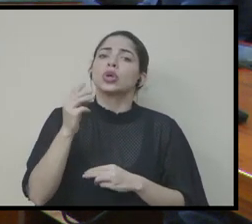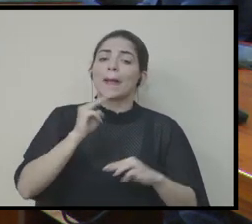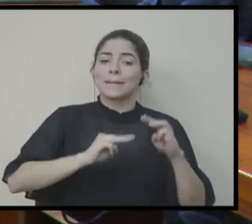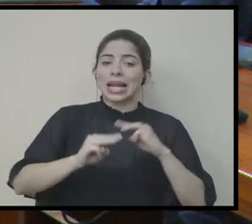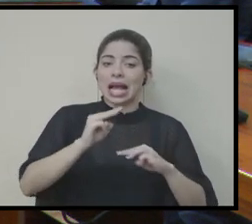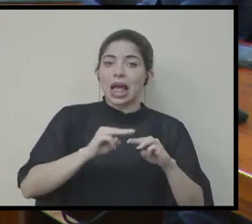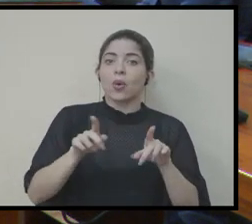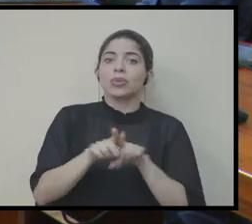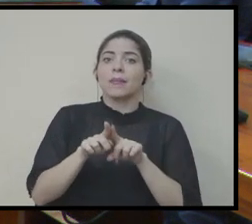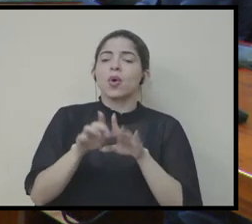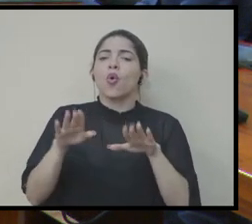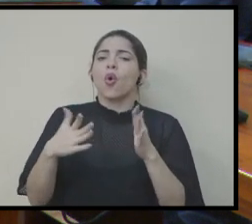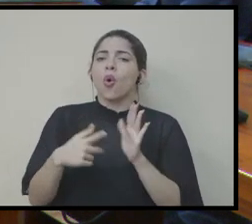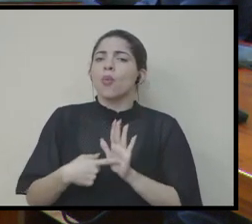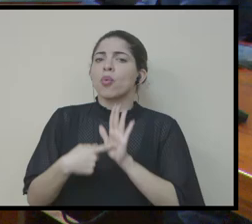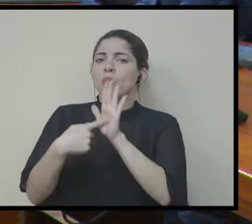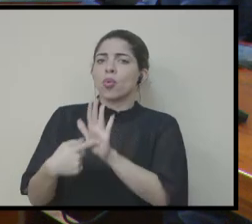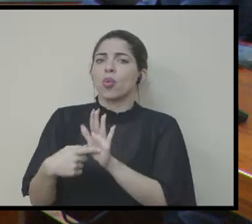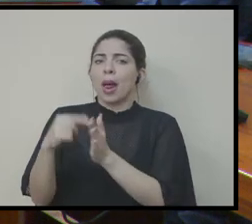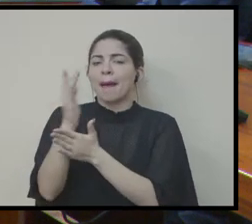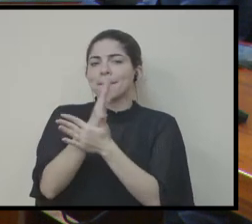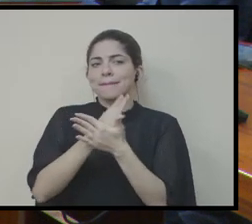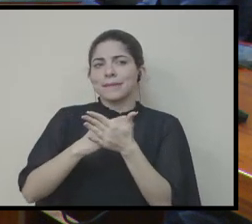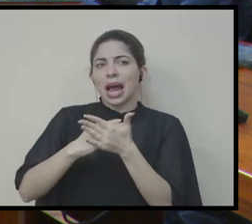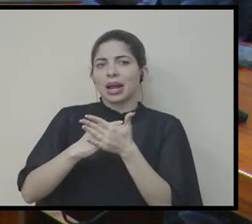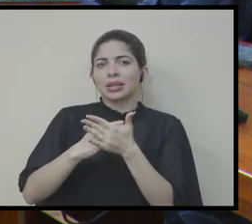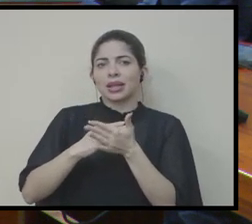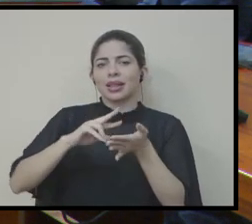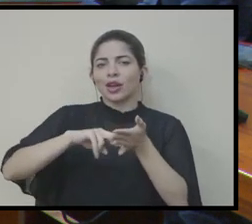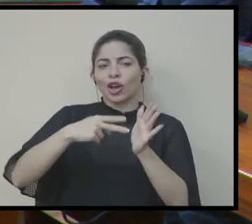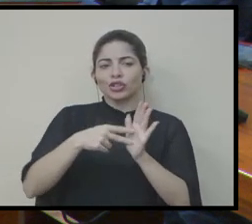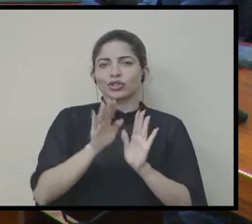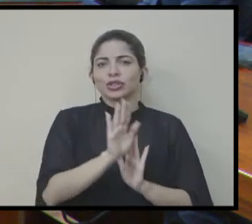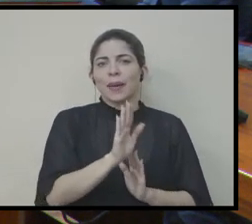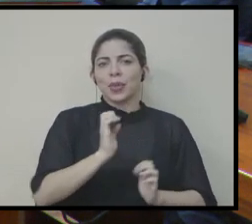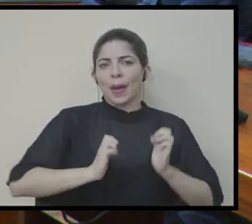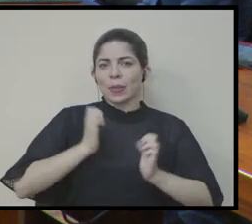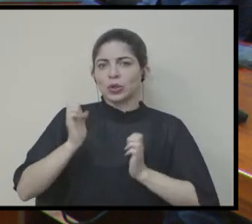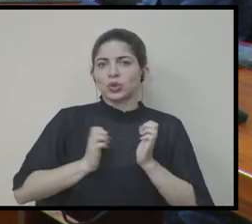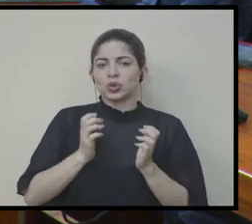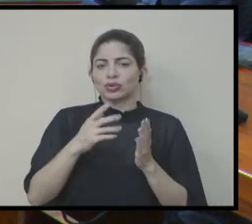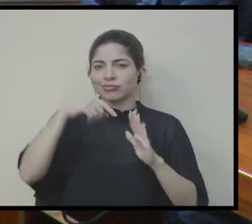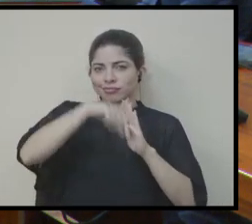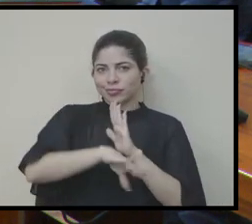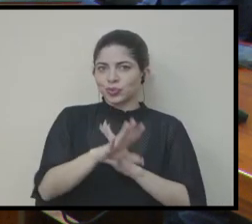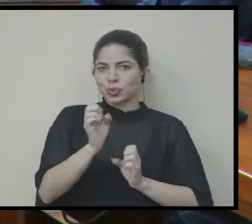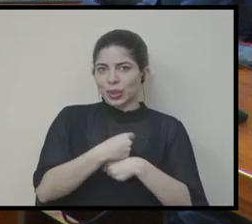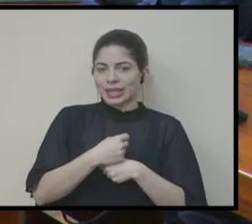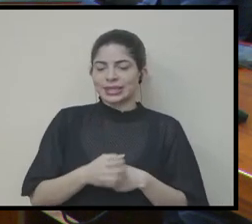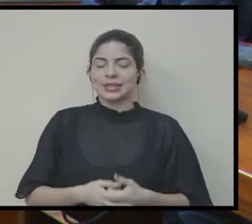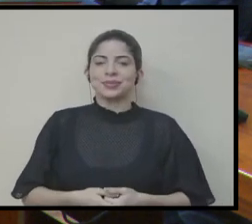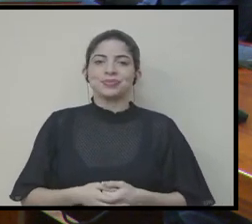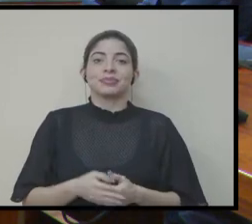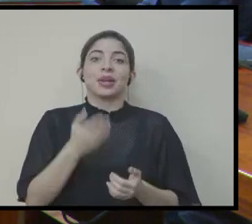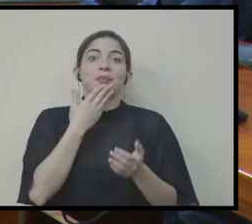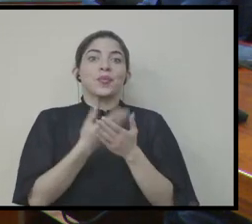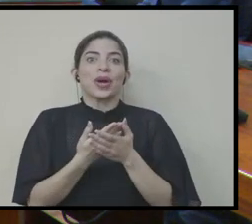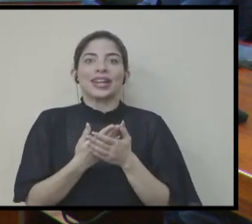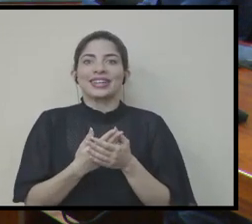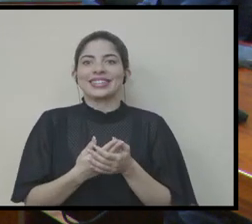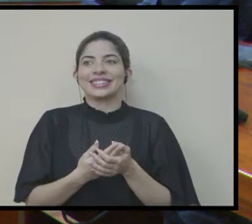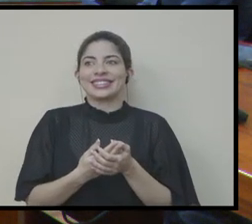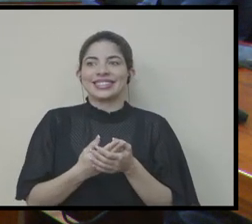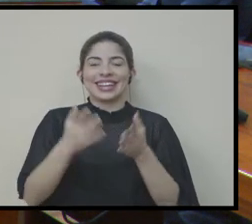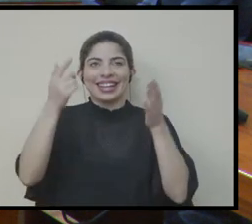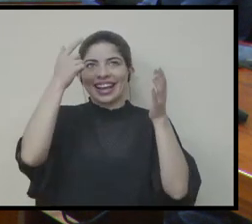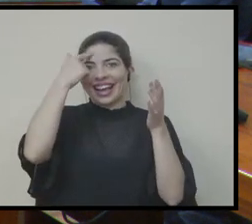mercadeo, sino también dar a conocer la parte conceptual o la parte emocional que hay detrás de lo que hacen? Bueno, todo nace en